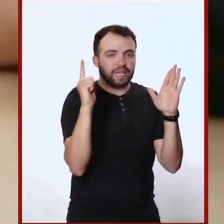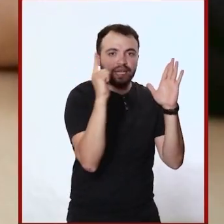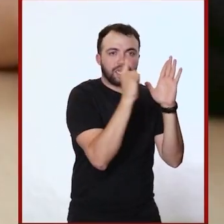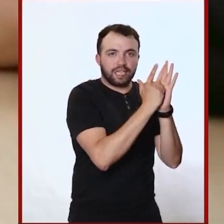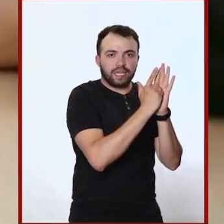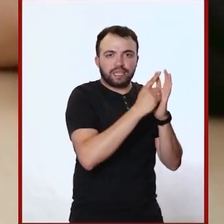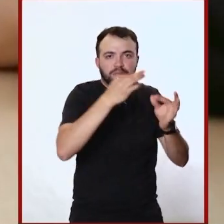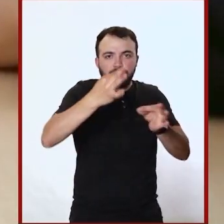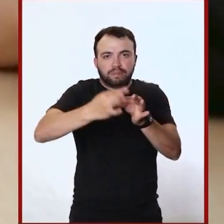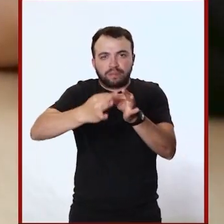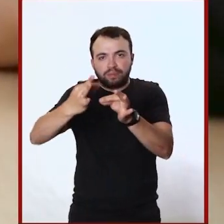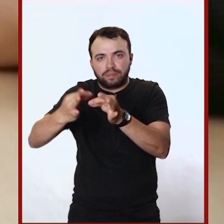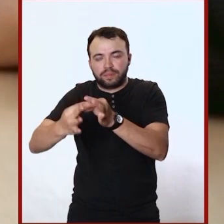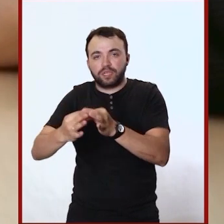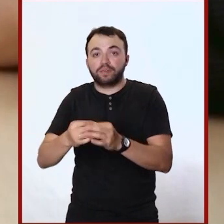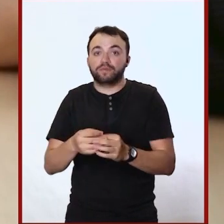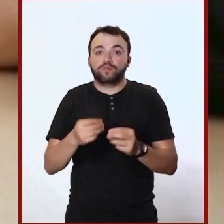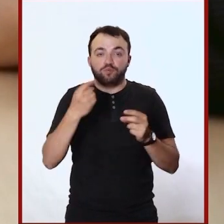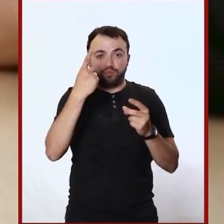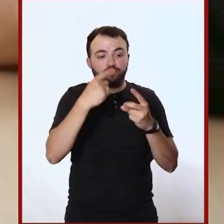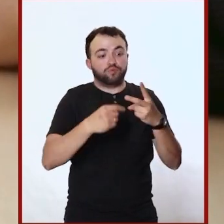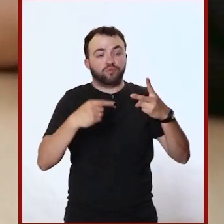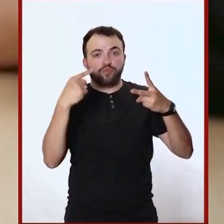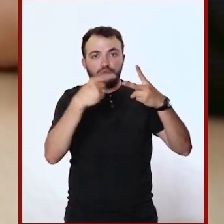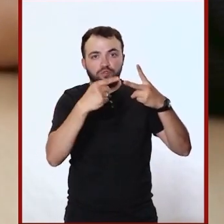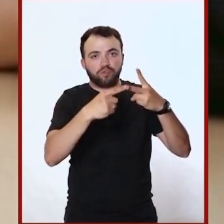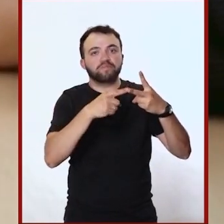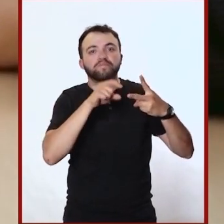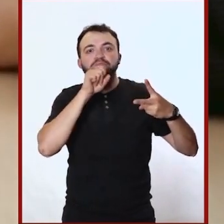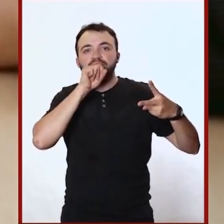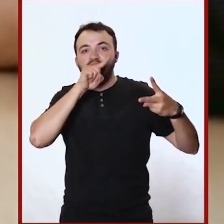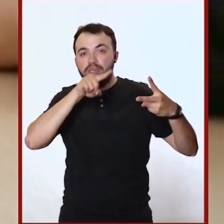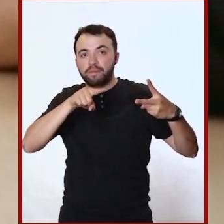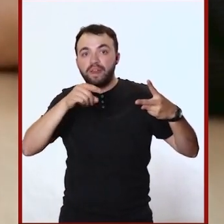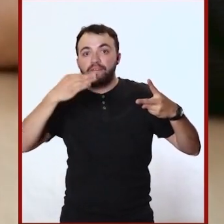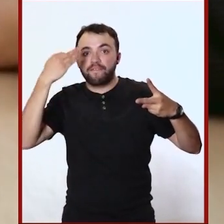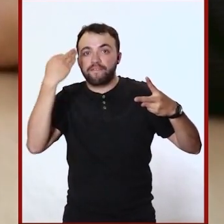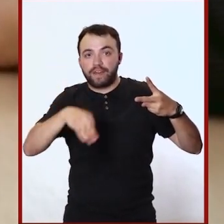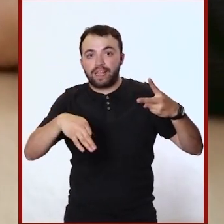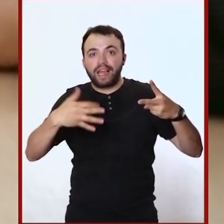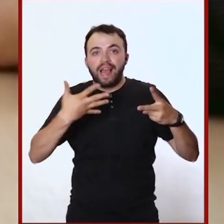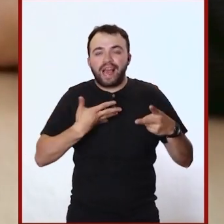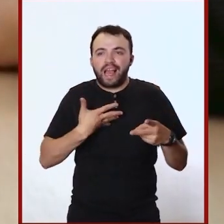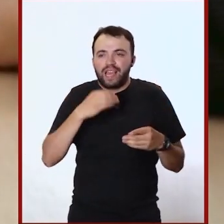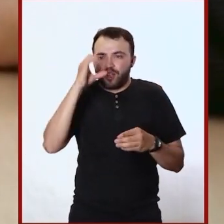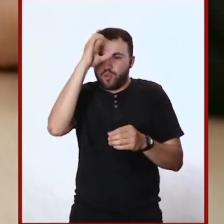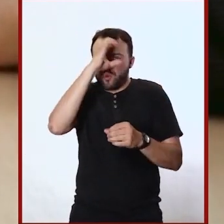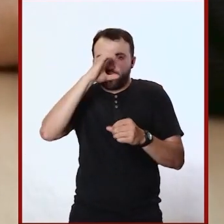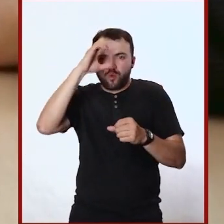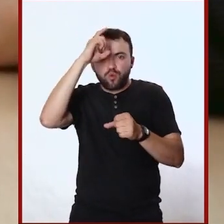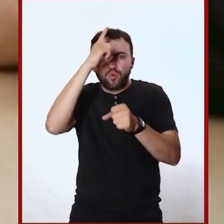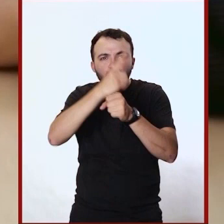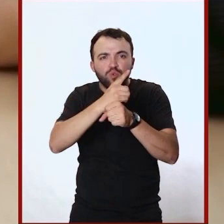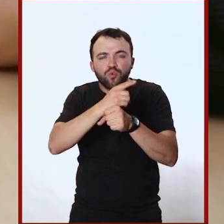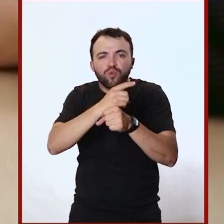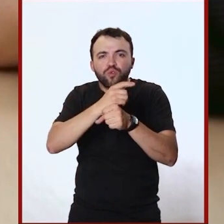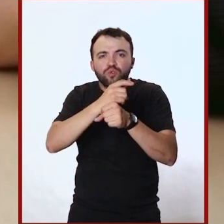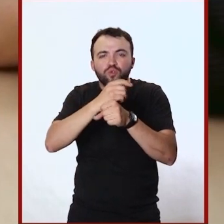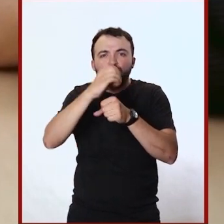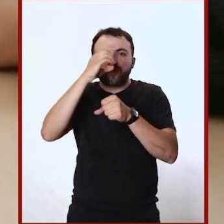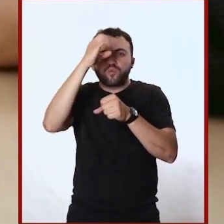cumplir la ley, ¿no? Número 1. Y número 2, creo que también hace falta que haya una cultura mucho